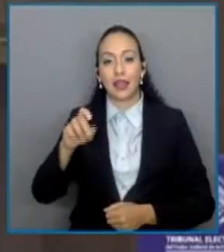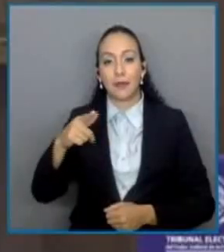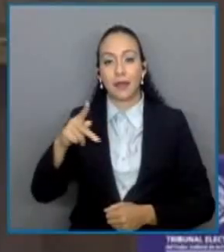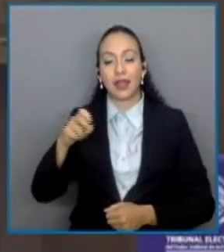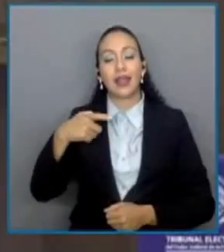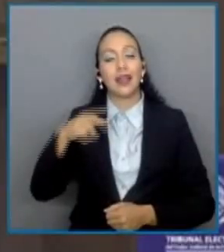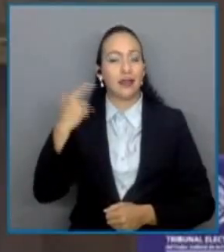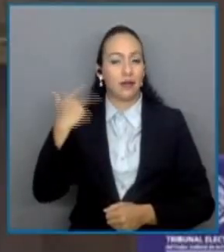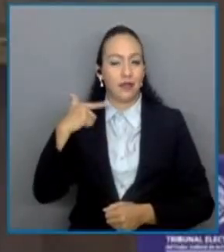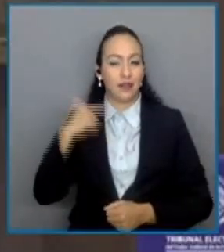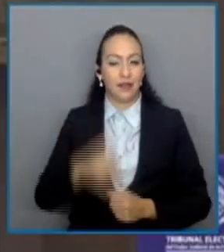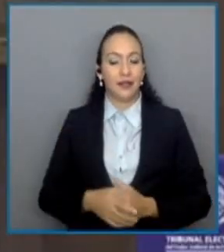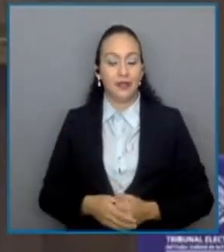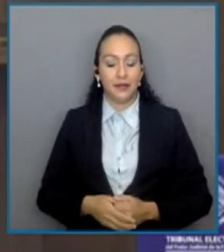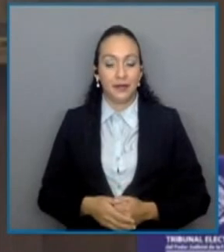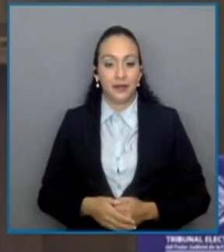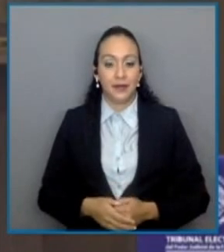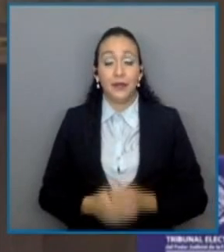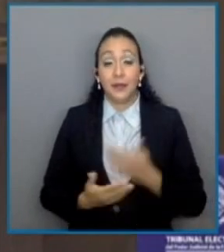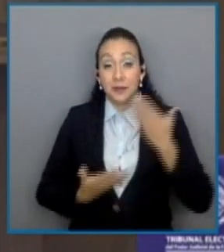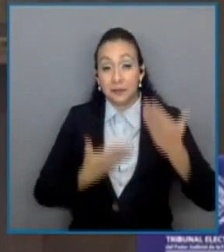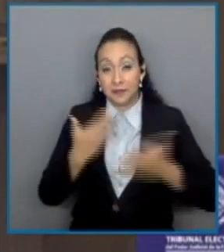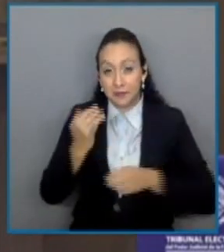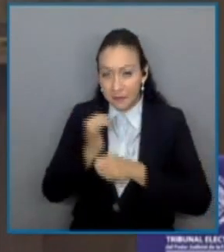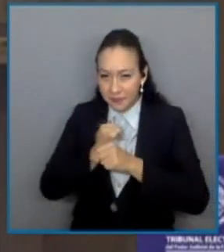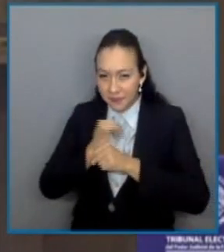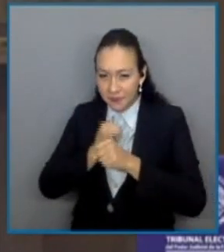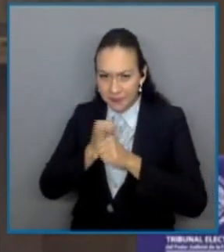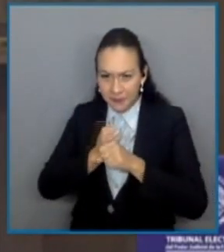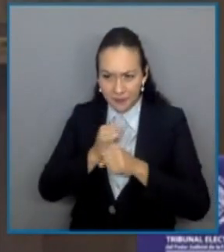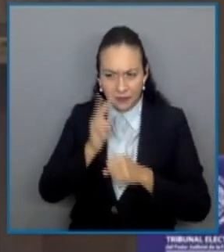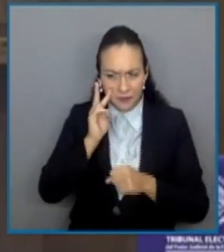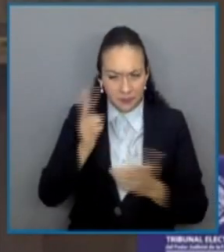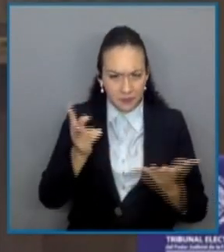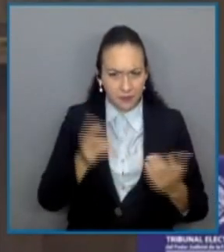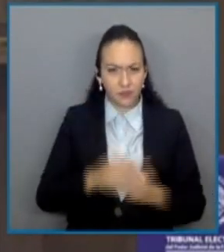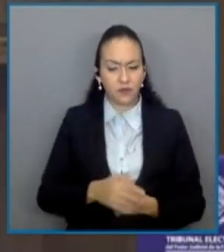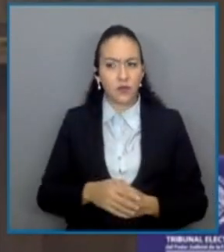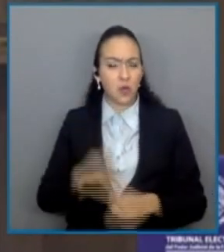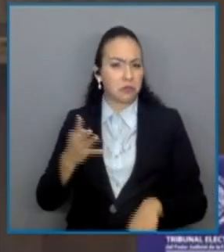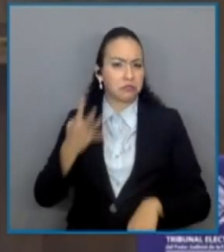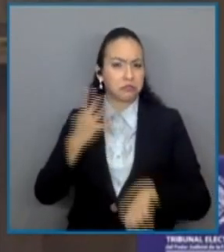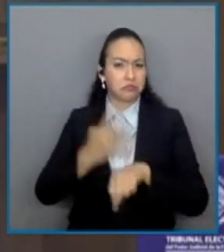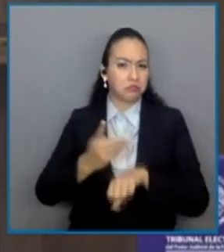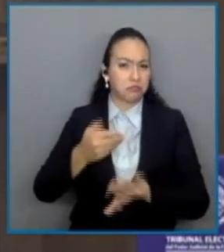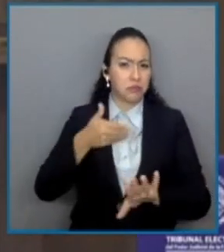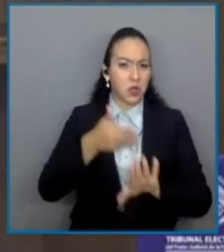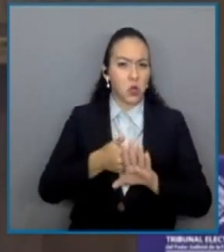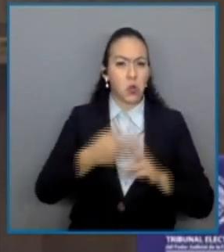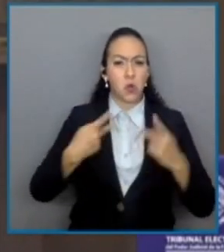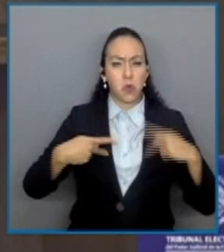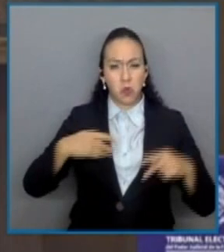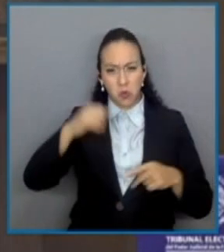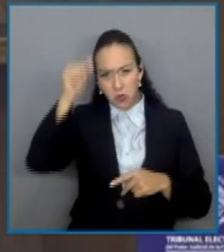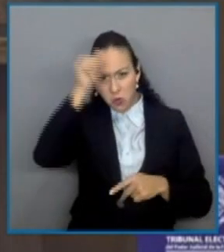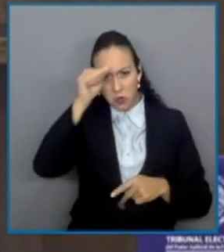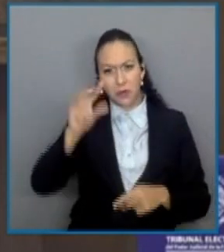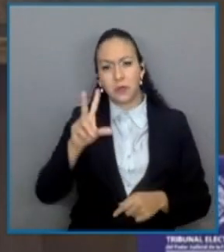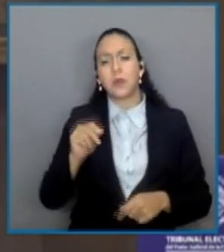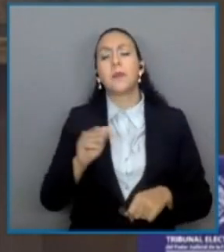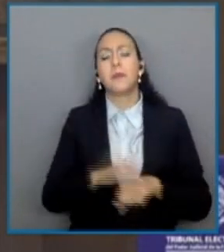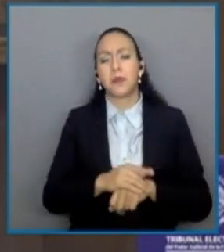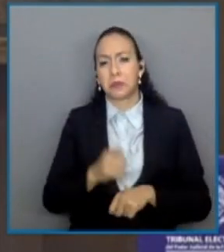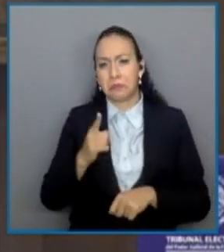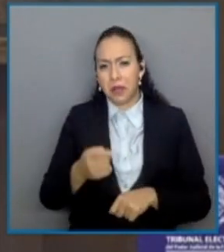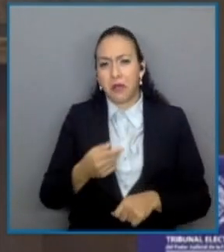El estudio realizado es suficiente para concluir que no se actualiza la infracción de inducción ni abstención del voto, ya que las expresiones son genéricas